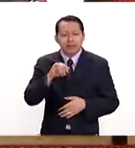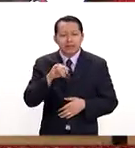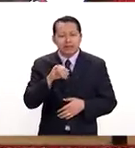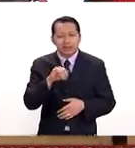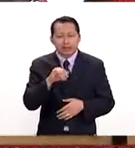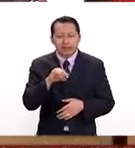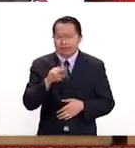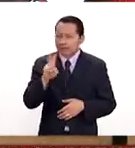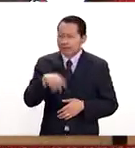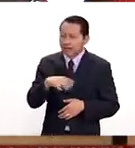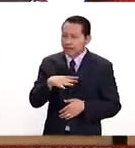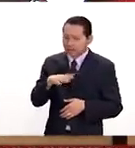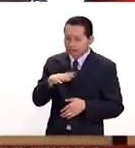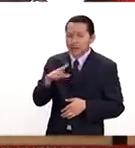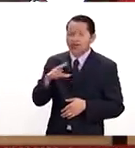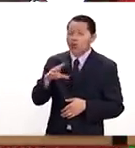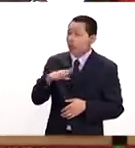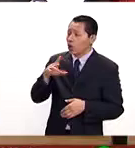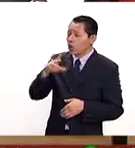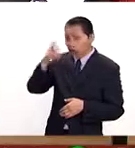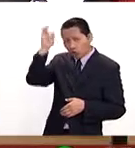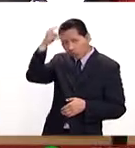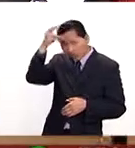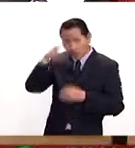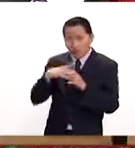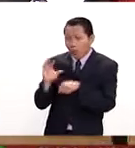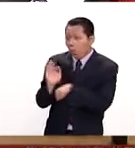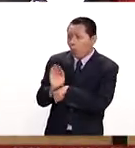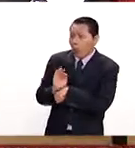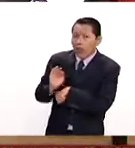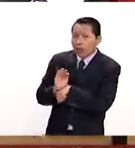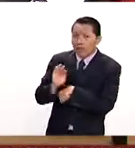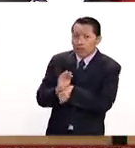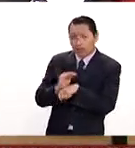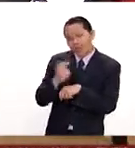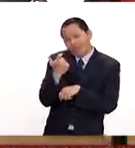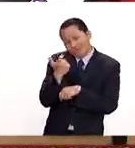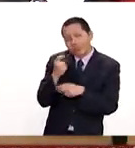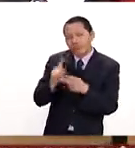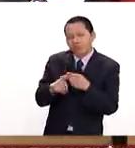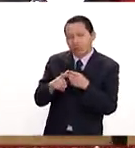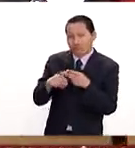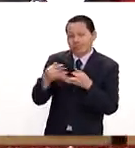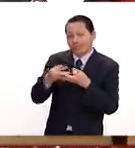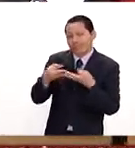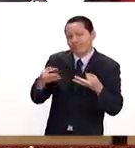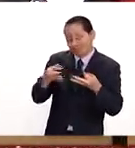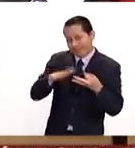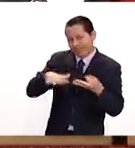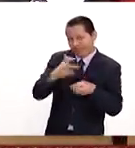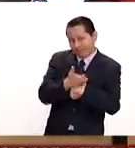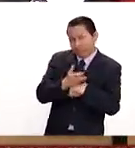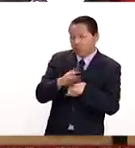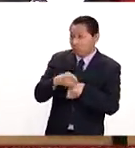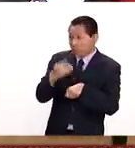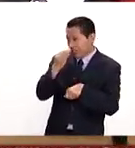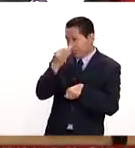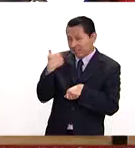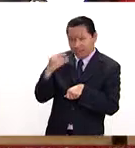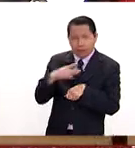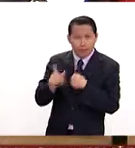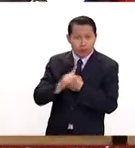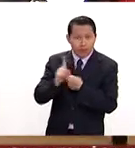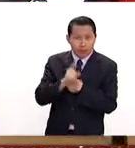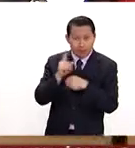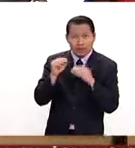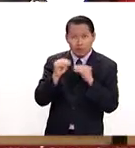una de las políticas de Donald Trump, el proteccionismo no solo económico, sino también territorial. Sí, claro. De hecho, acabamos de ver una crisis diplomática también